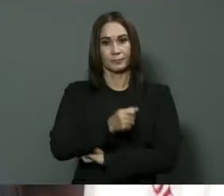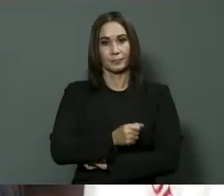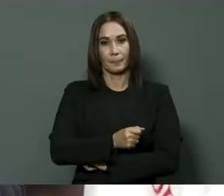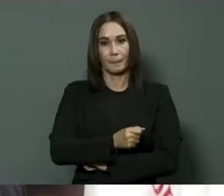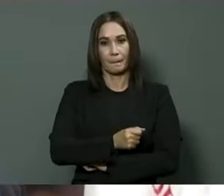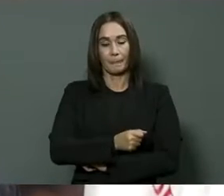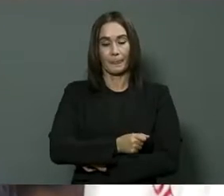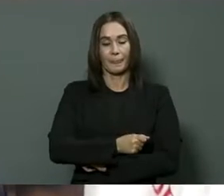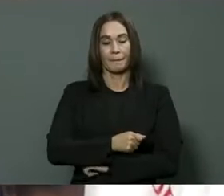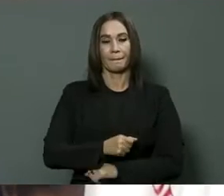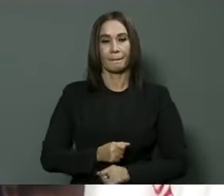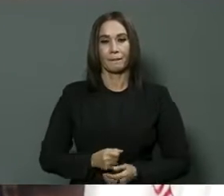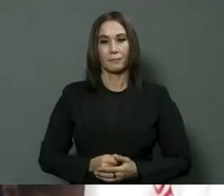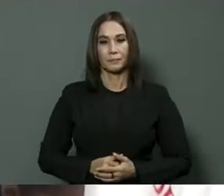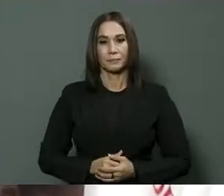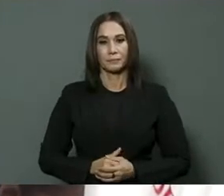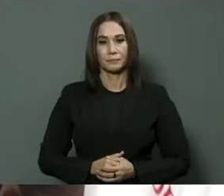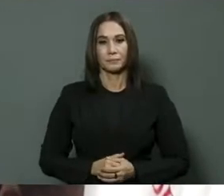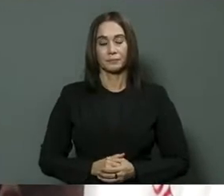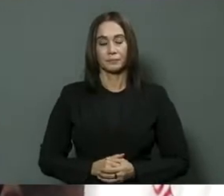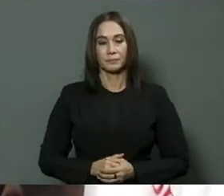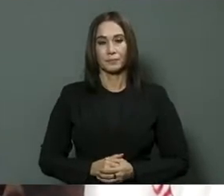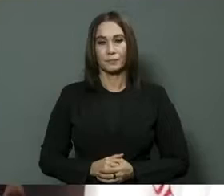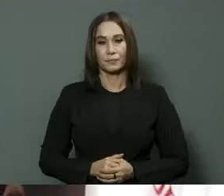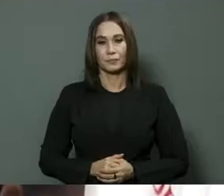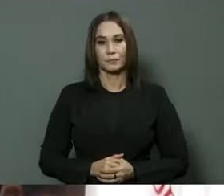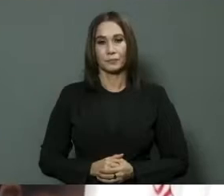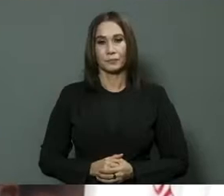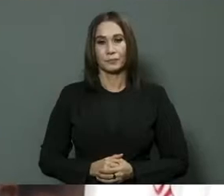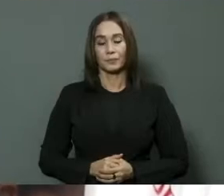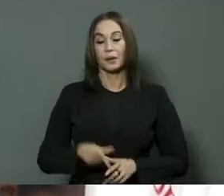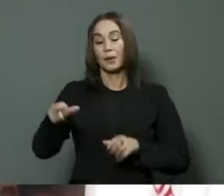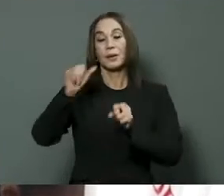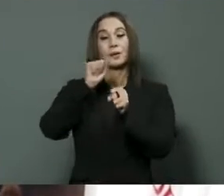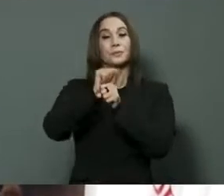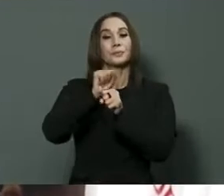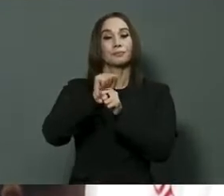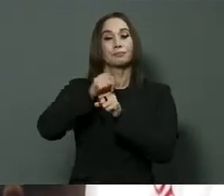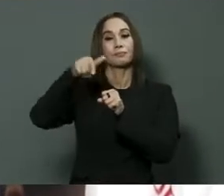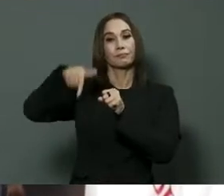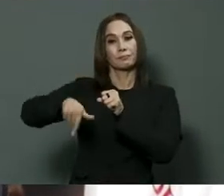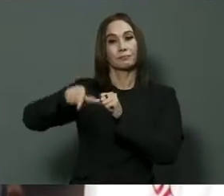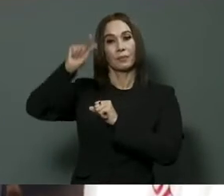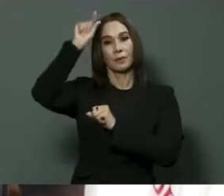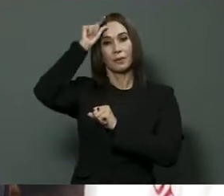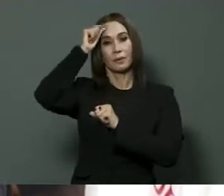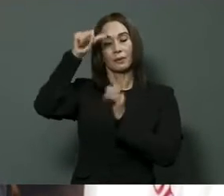Las ejecutorias que se realizan desde el gobierno central